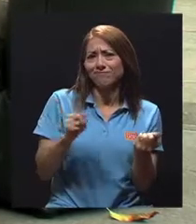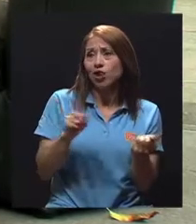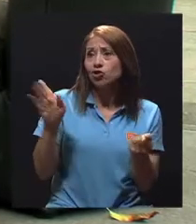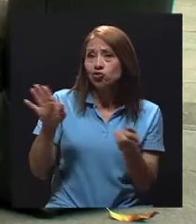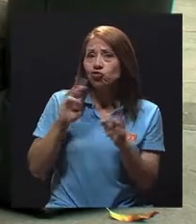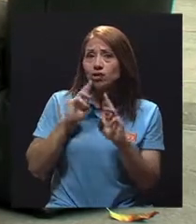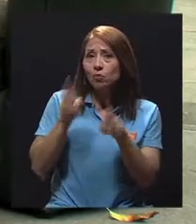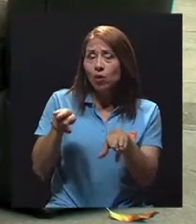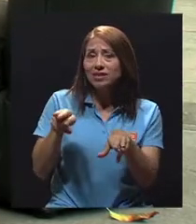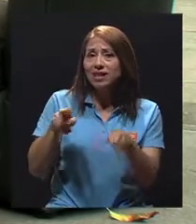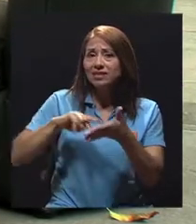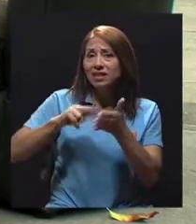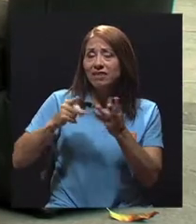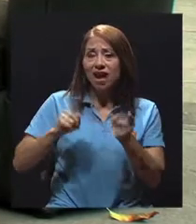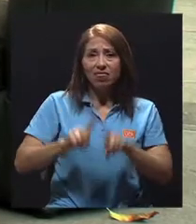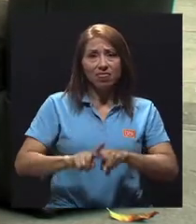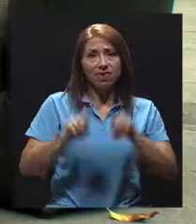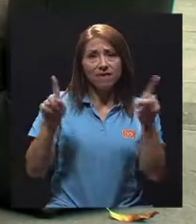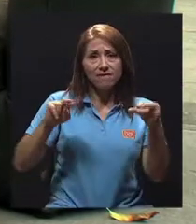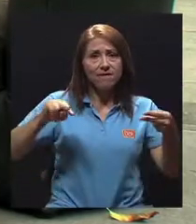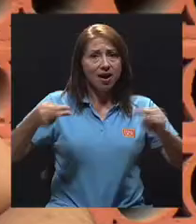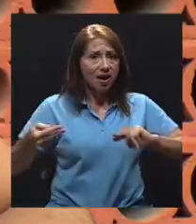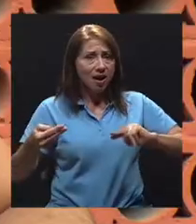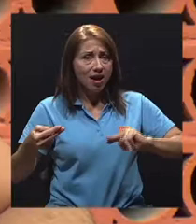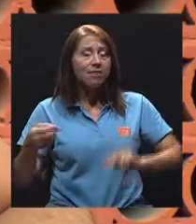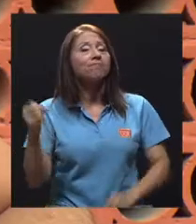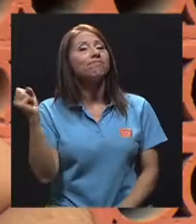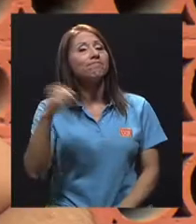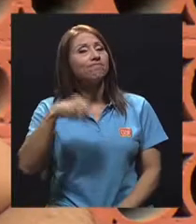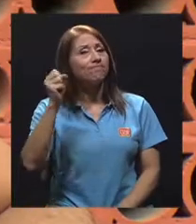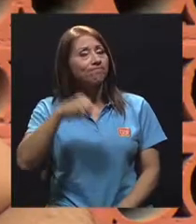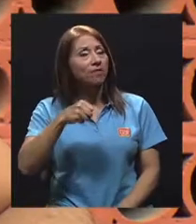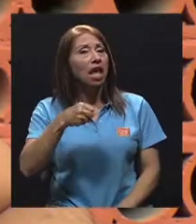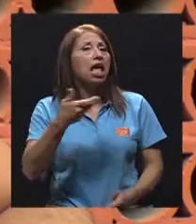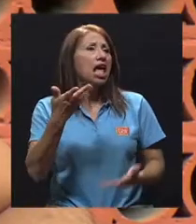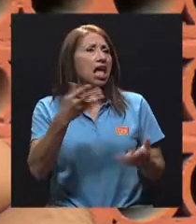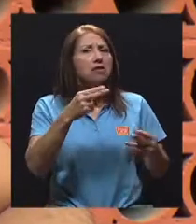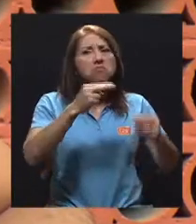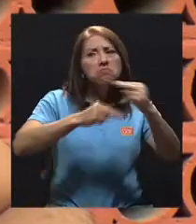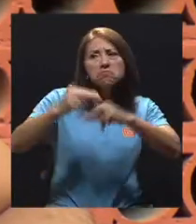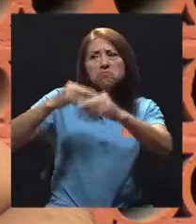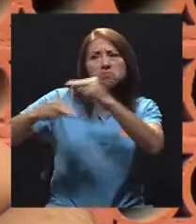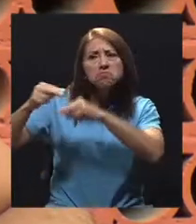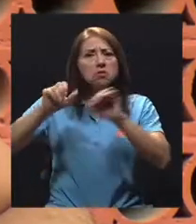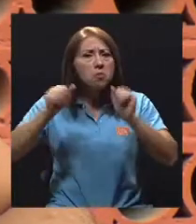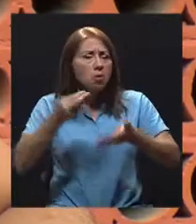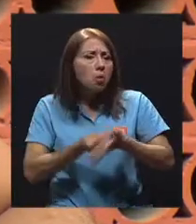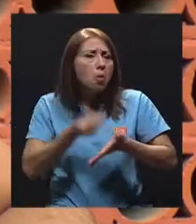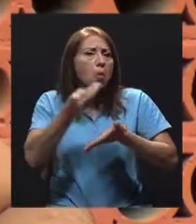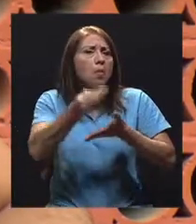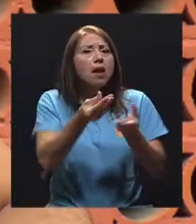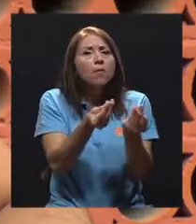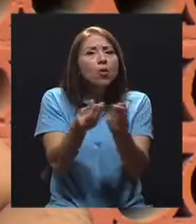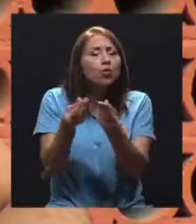contradiciendo, su respuesta nos está contradiciendo esto. Claro, los productos que hay en el mercado pues son coayudantes, ¿verdad?